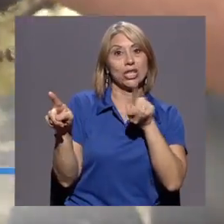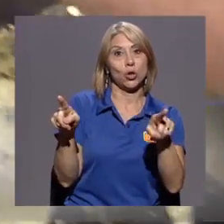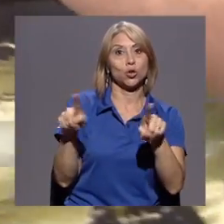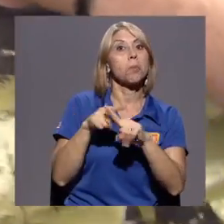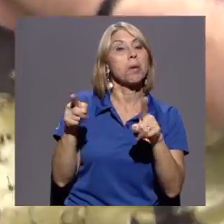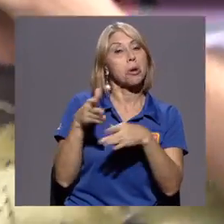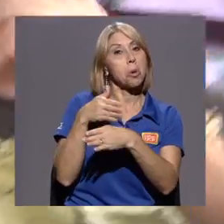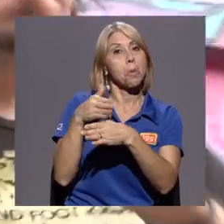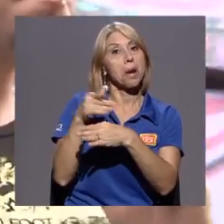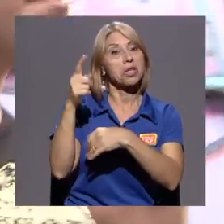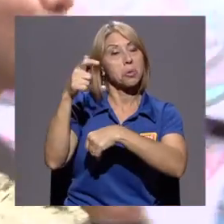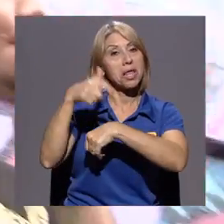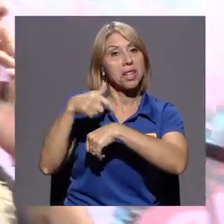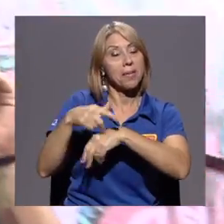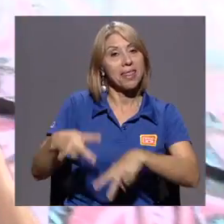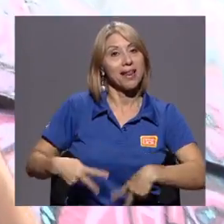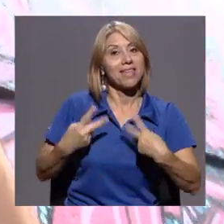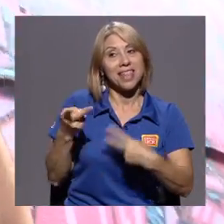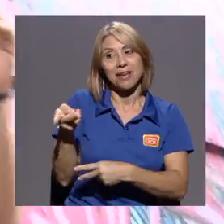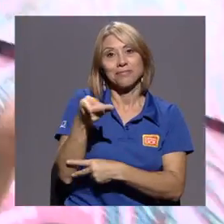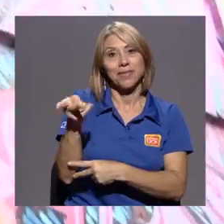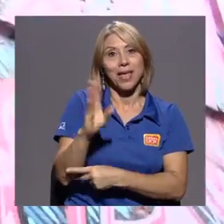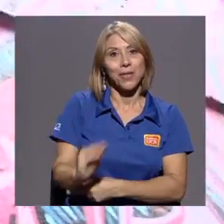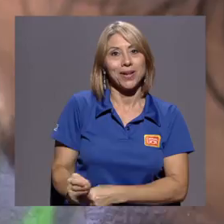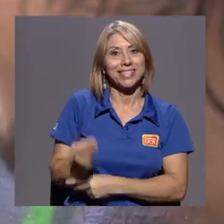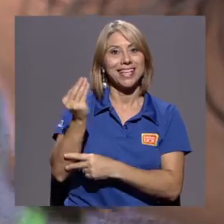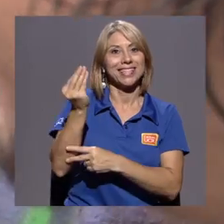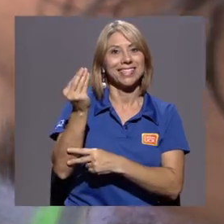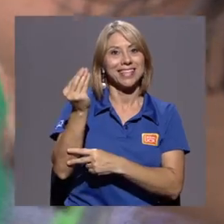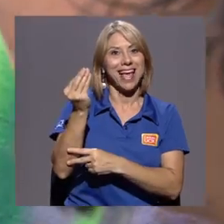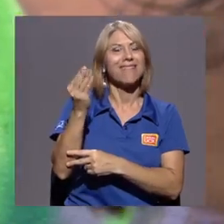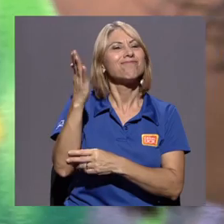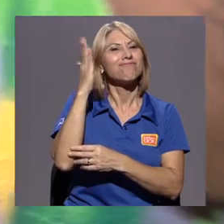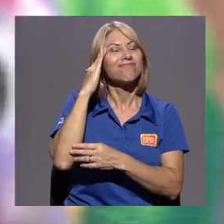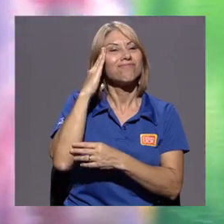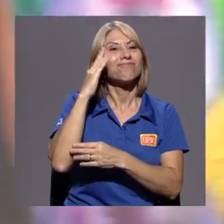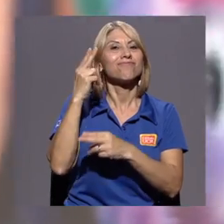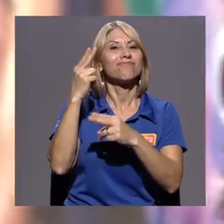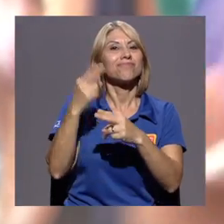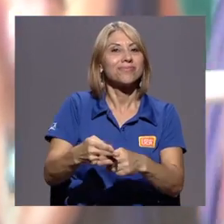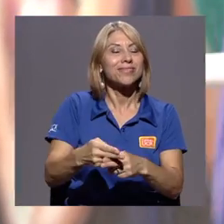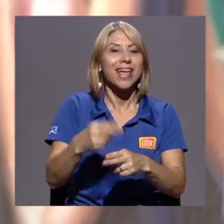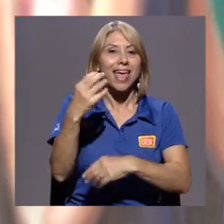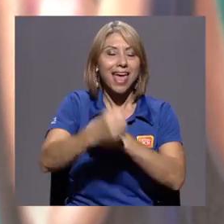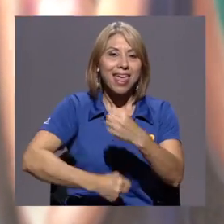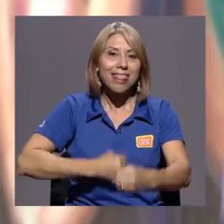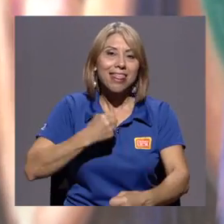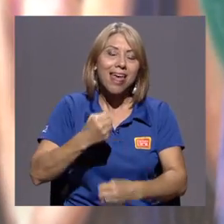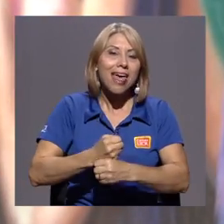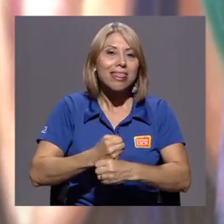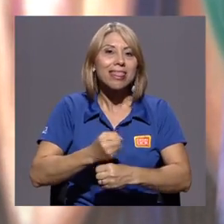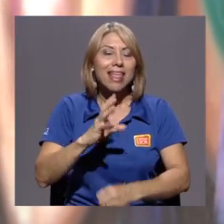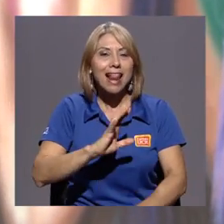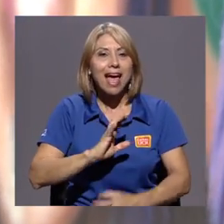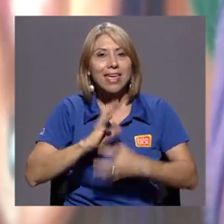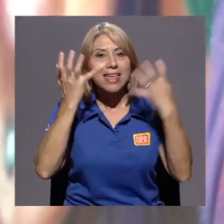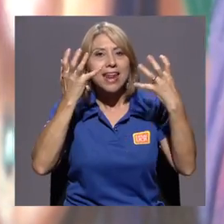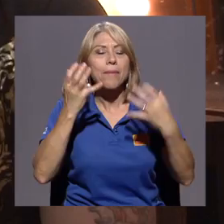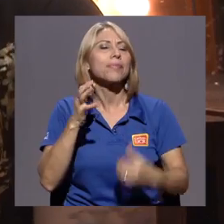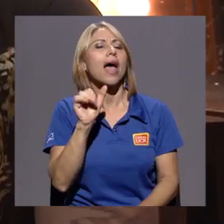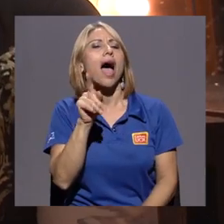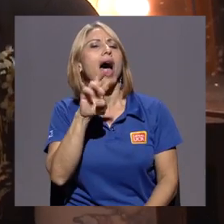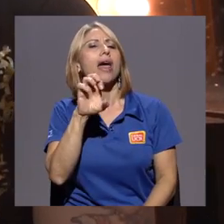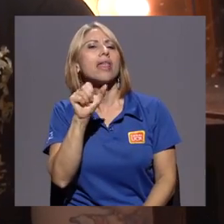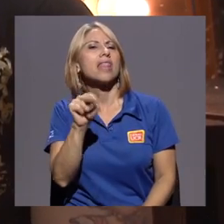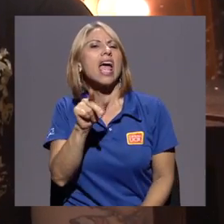una etapa de la vida, la adolescencia, mejor conocida como la edad de la ira. ¿Quién es Adrián? Bueno,